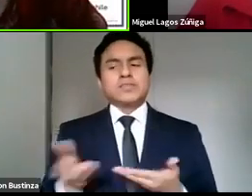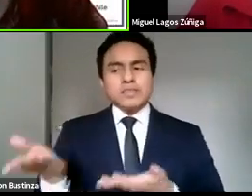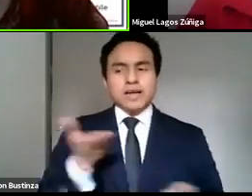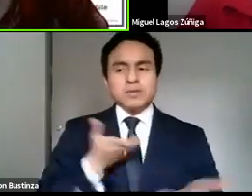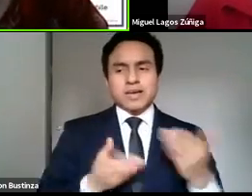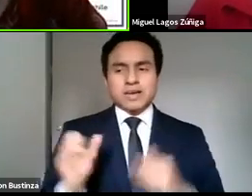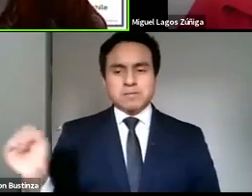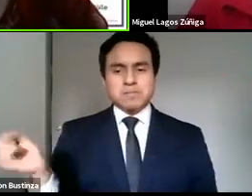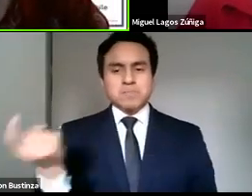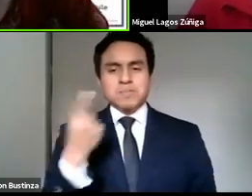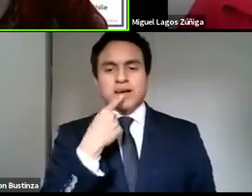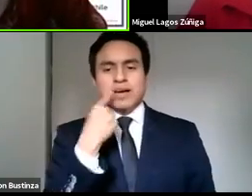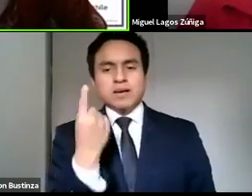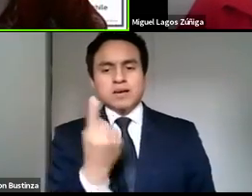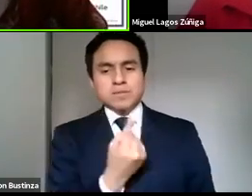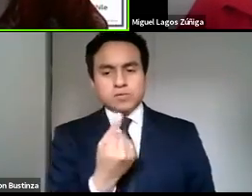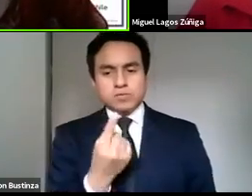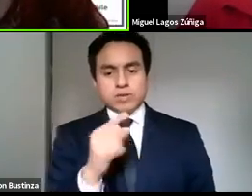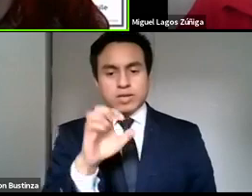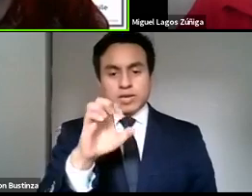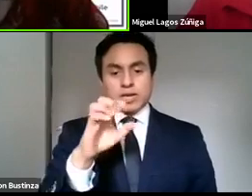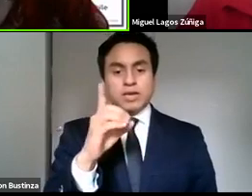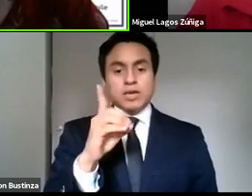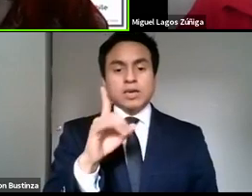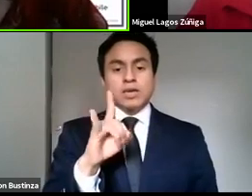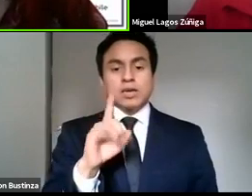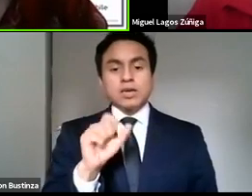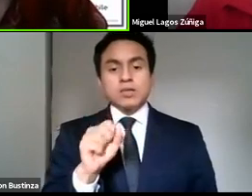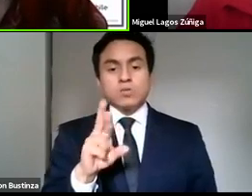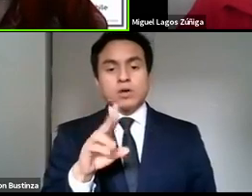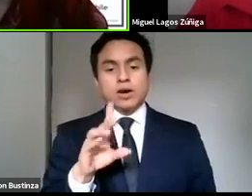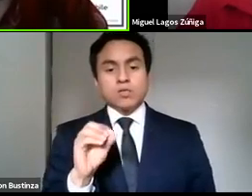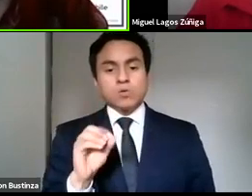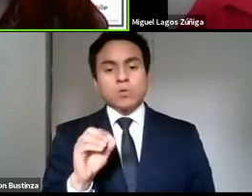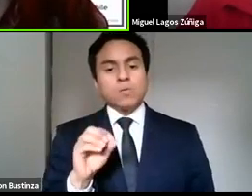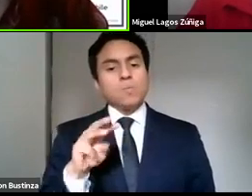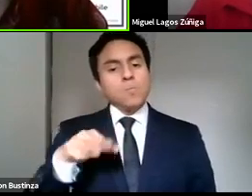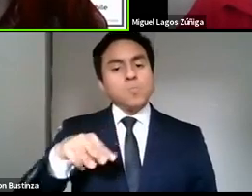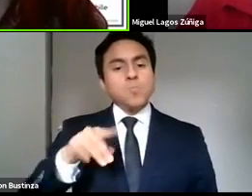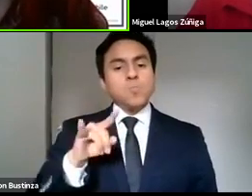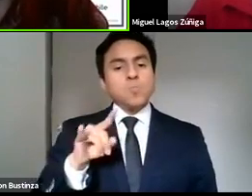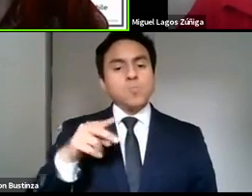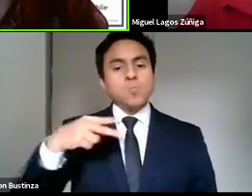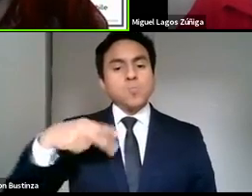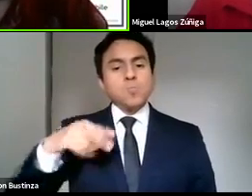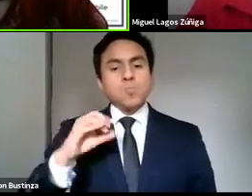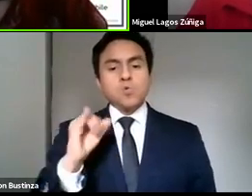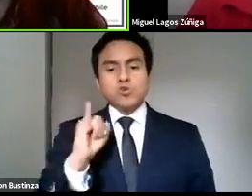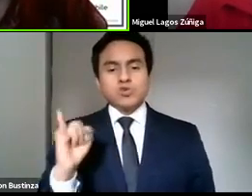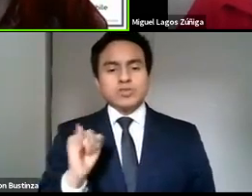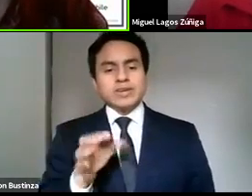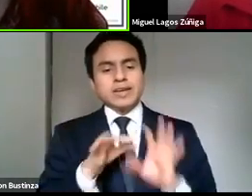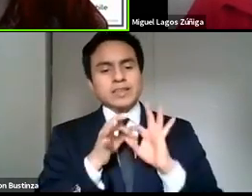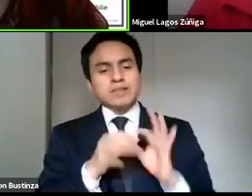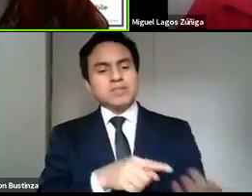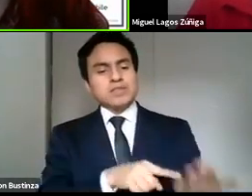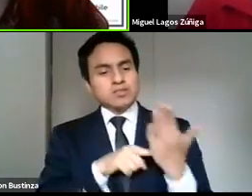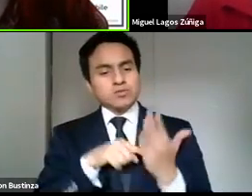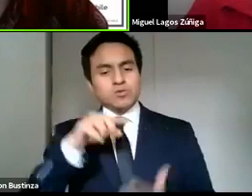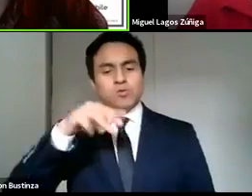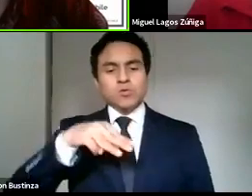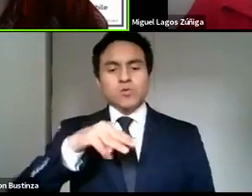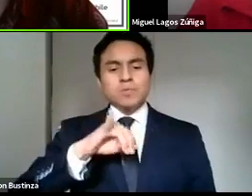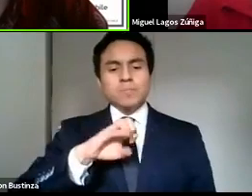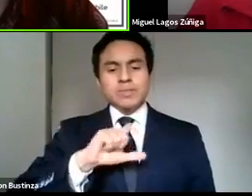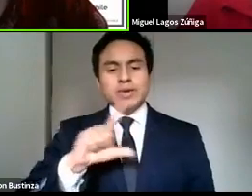primera pregunta es de Eduardo Alberto Muñoz. Dice, hola Miguel, muchas gracias por tu presentación. Respecto al proyecto